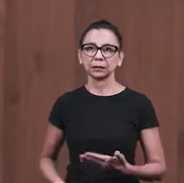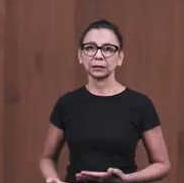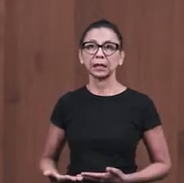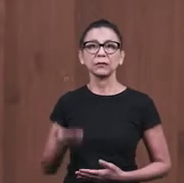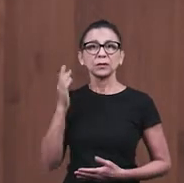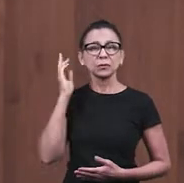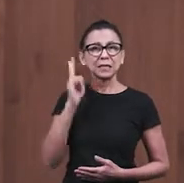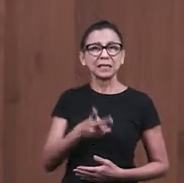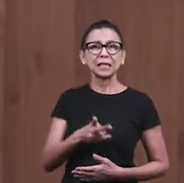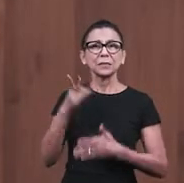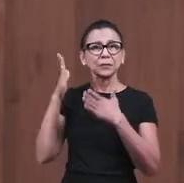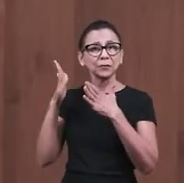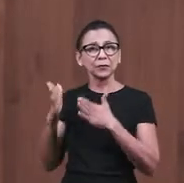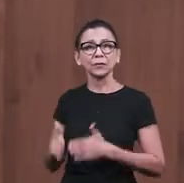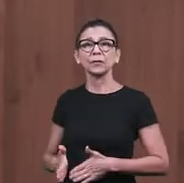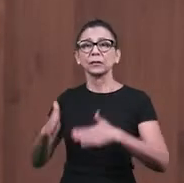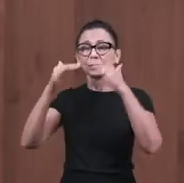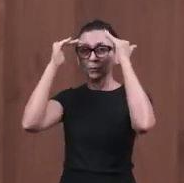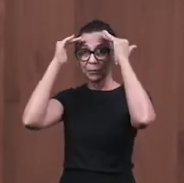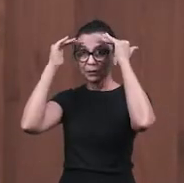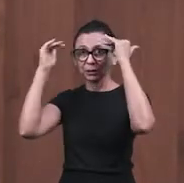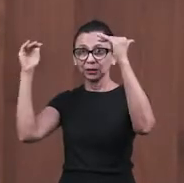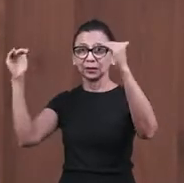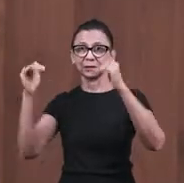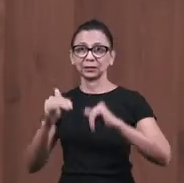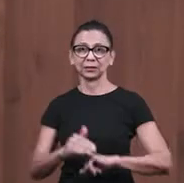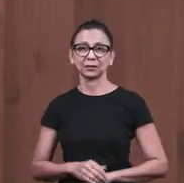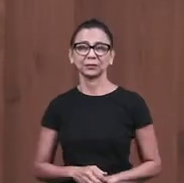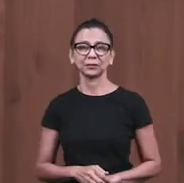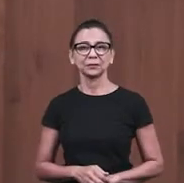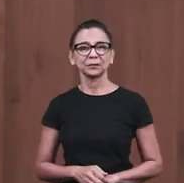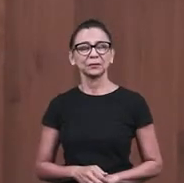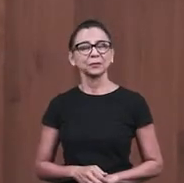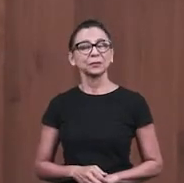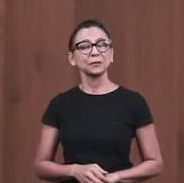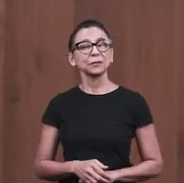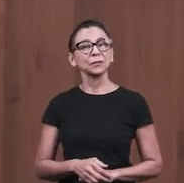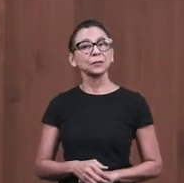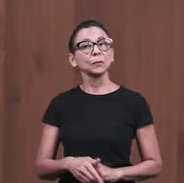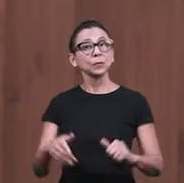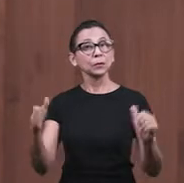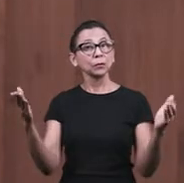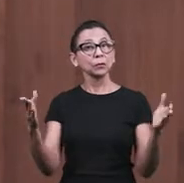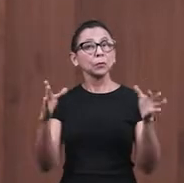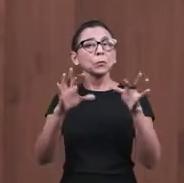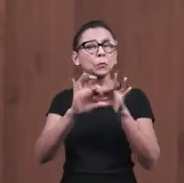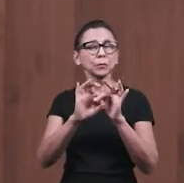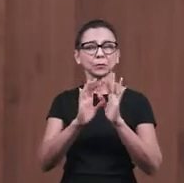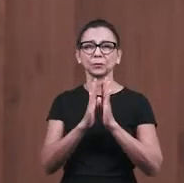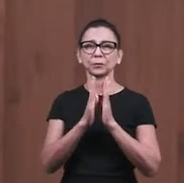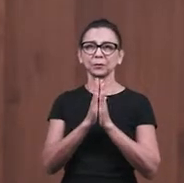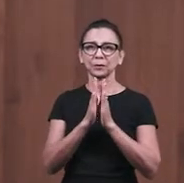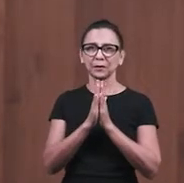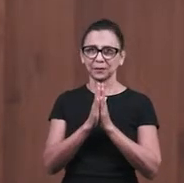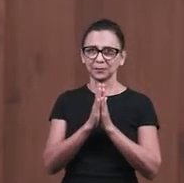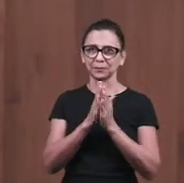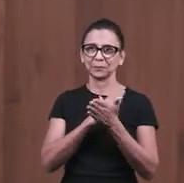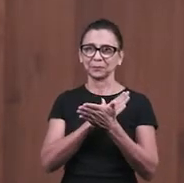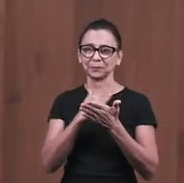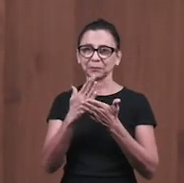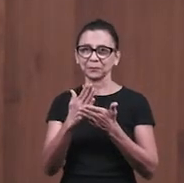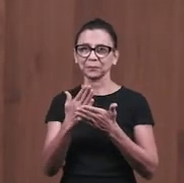fieles a Él en todo tiempo. Yo invito a ustedes a cerrar los ojos para orar al Señor e iniciar nuestra